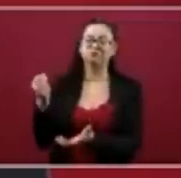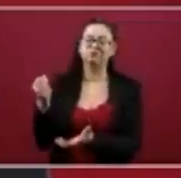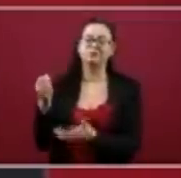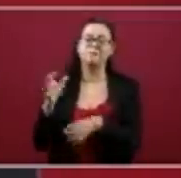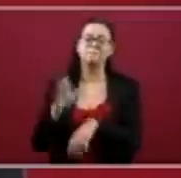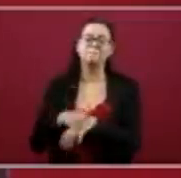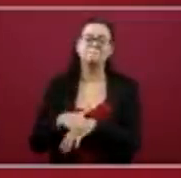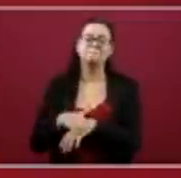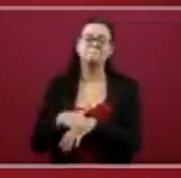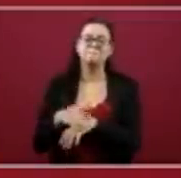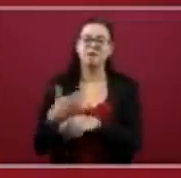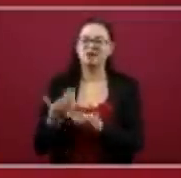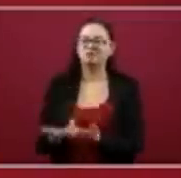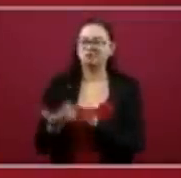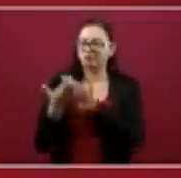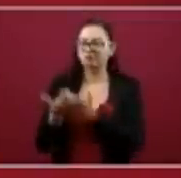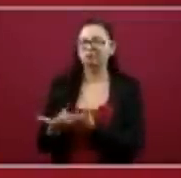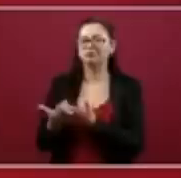lo que